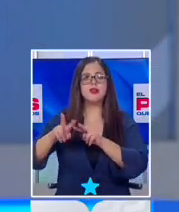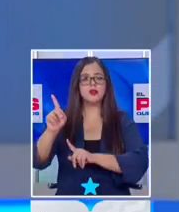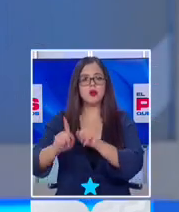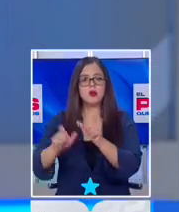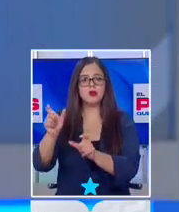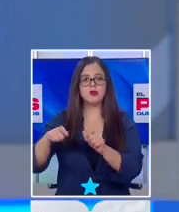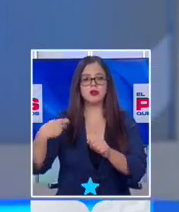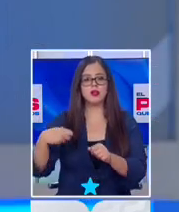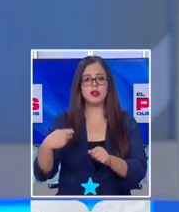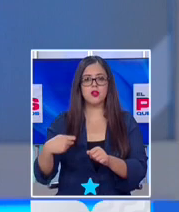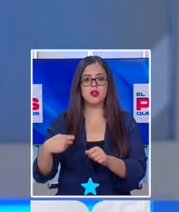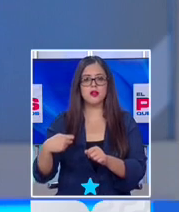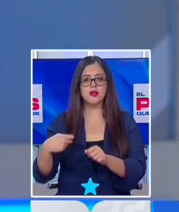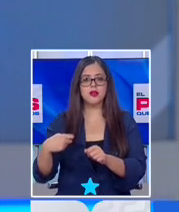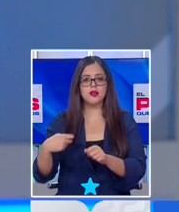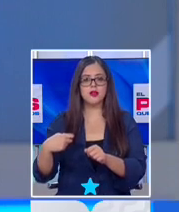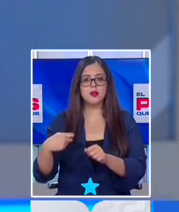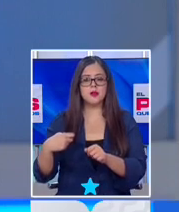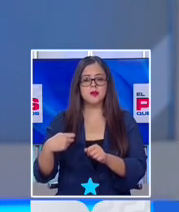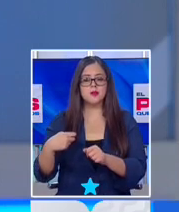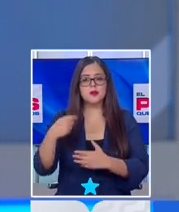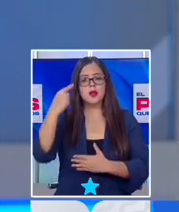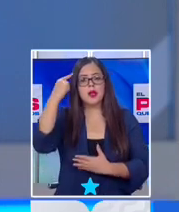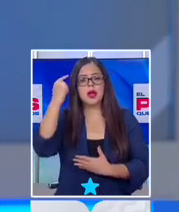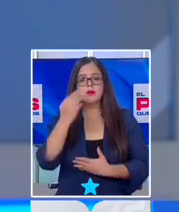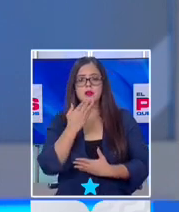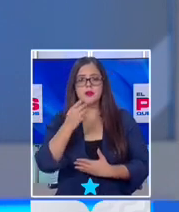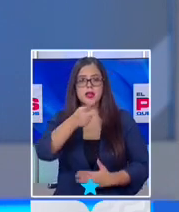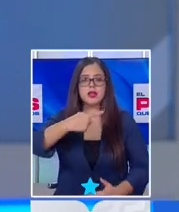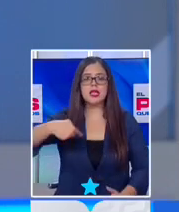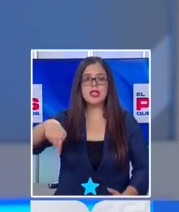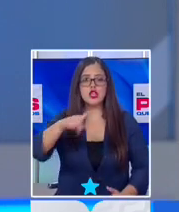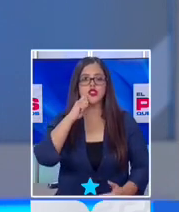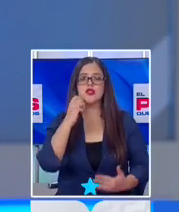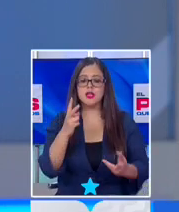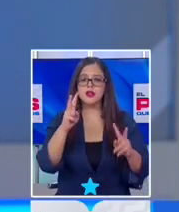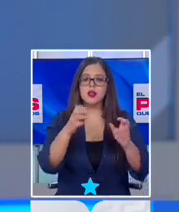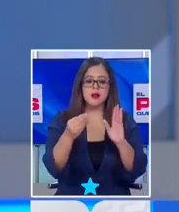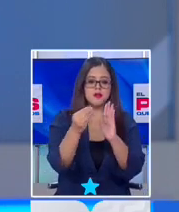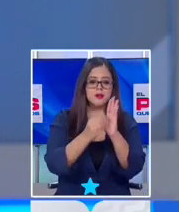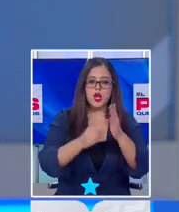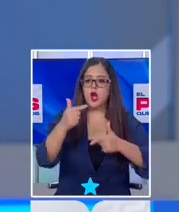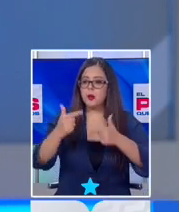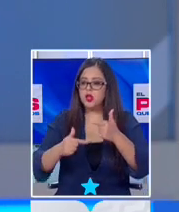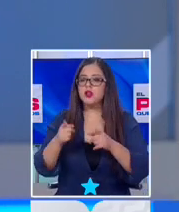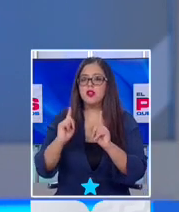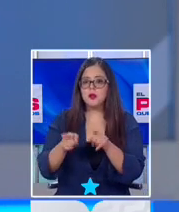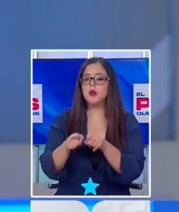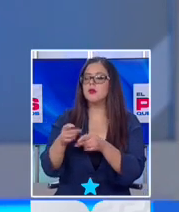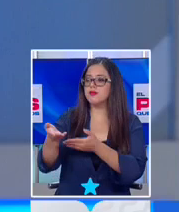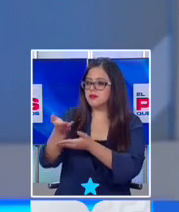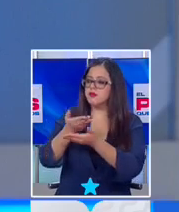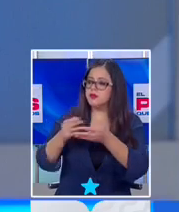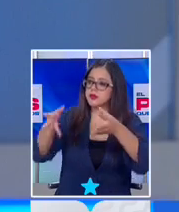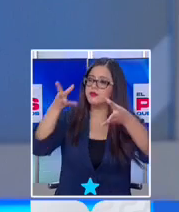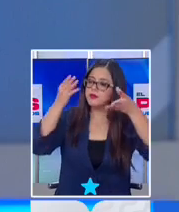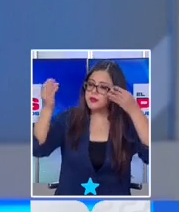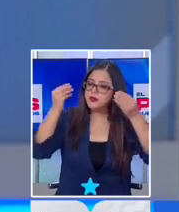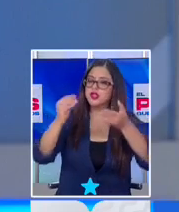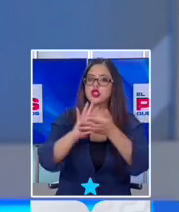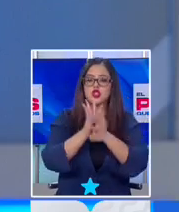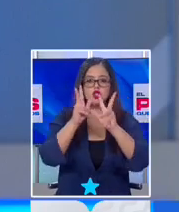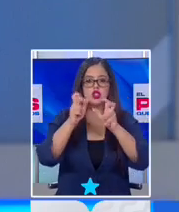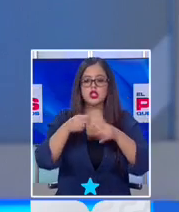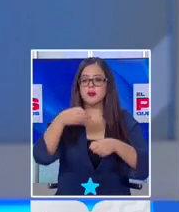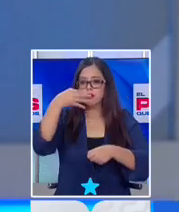y yo creo que ellos han hecho planteamientos políticos y hay que escucharlos con toda la altura de